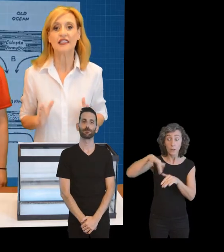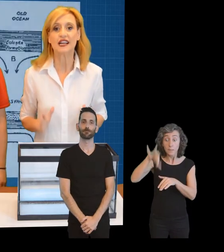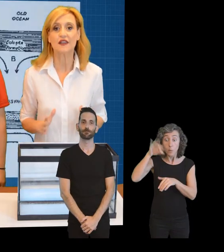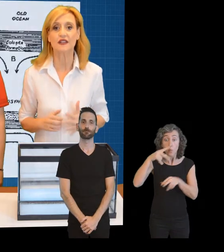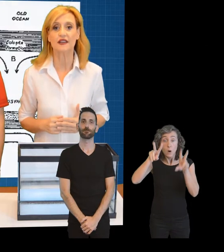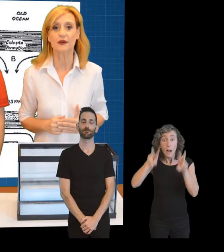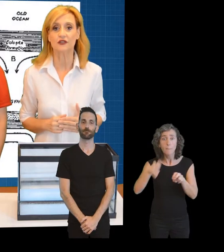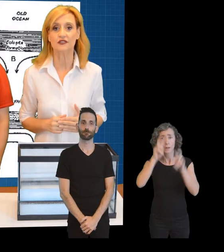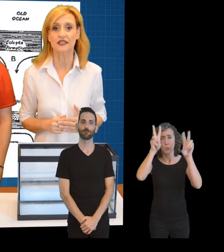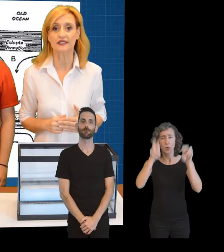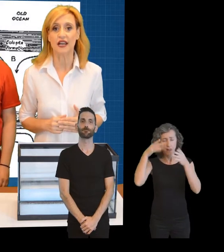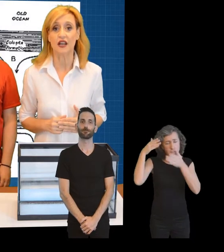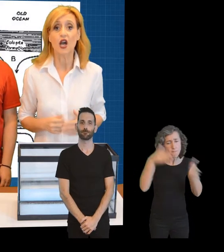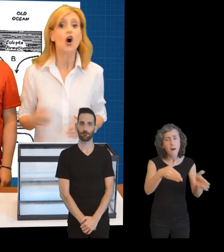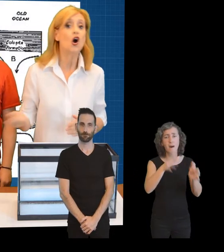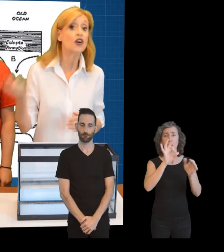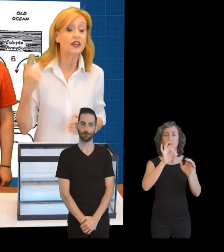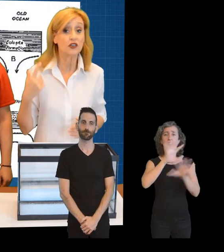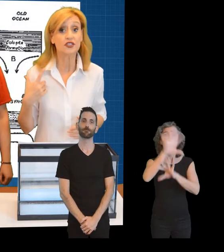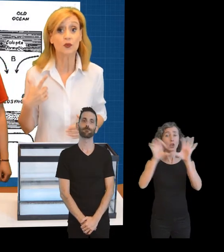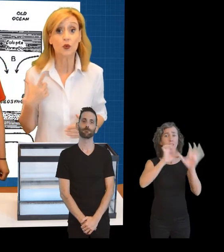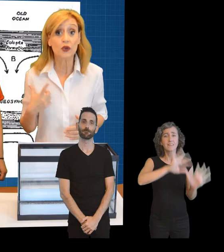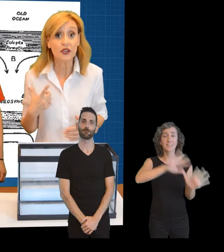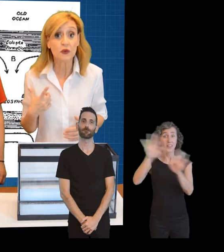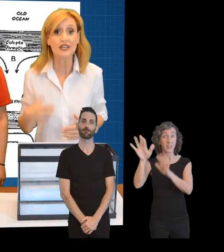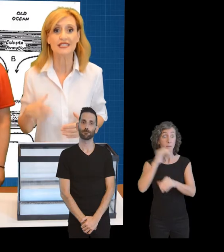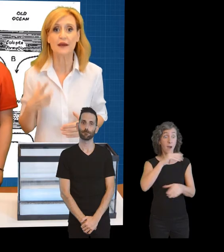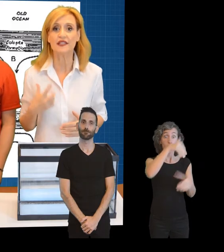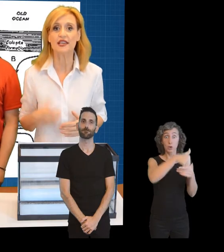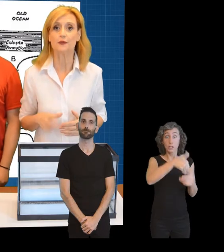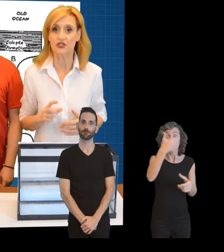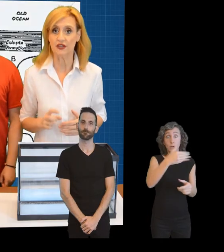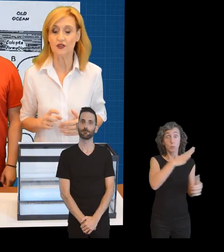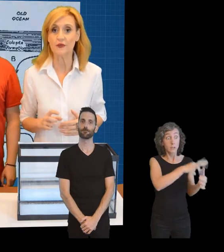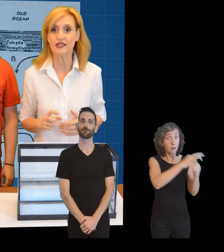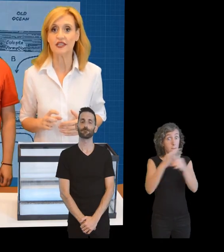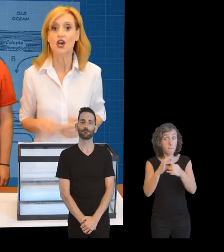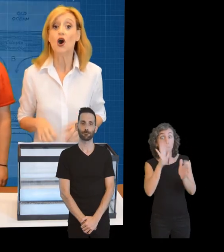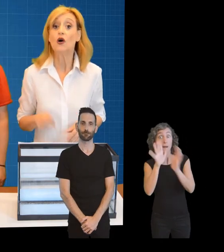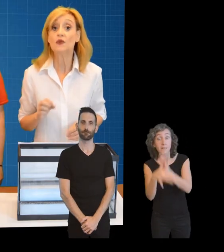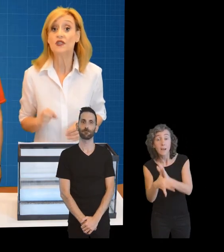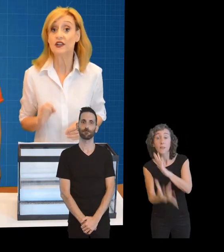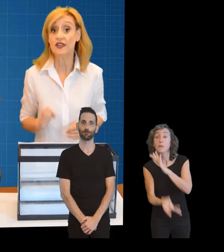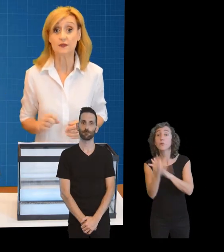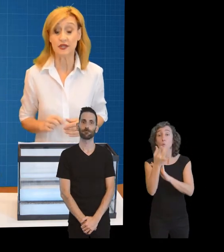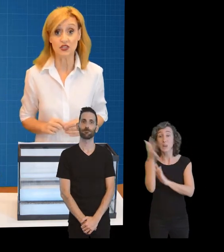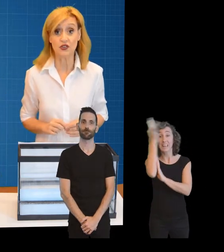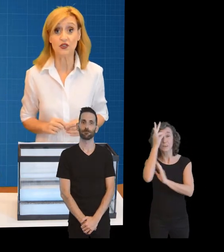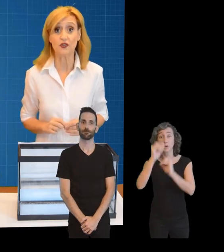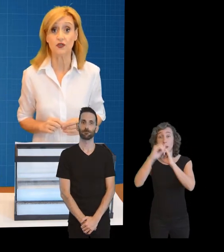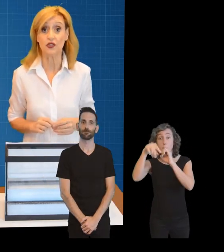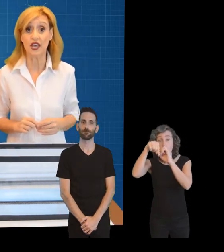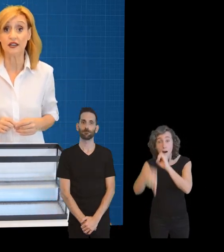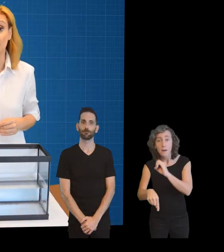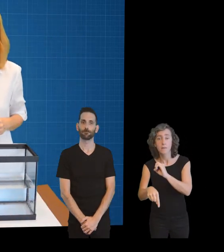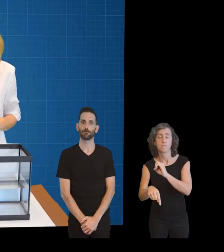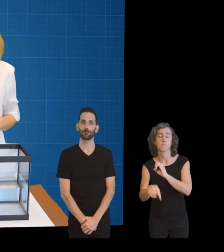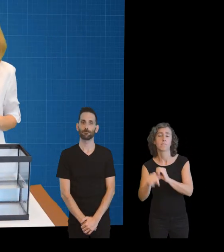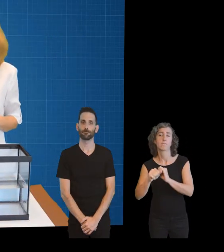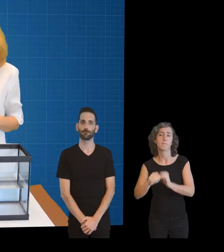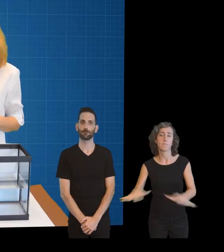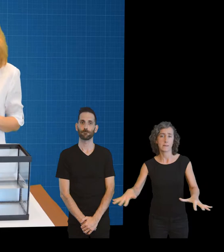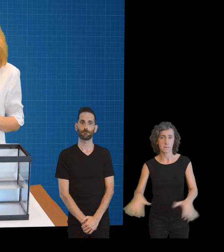capítulo adicado á deriva continental, o que contribuiu a establecer posteriormente o modelo da expansión do fondo